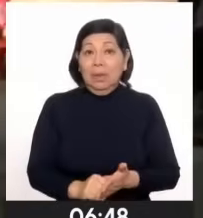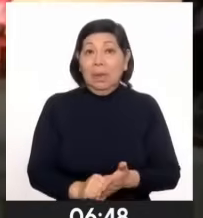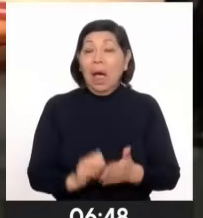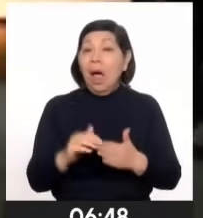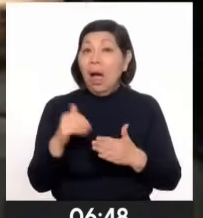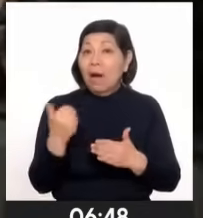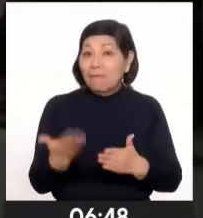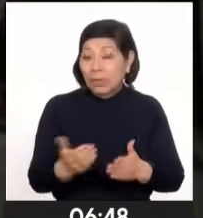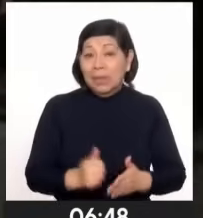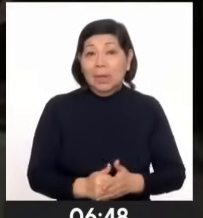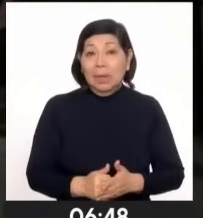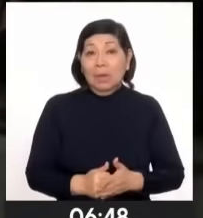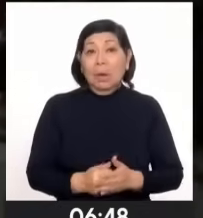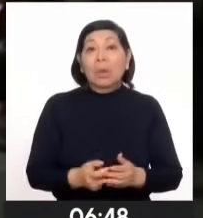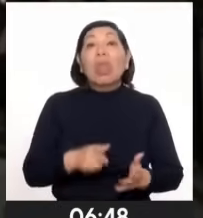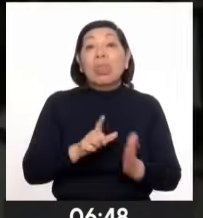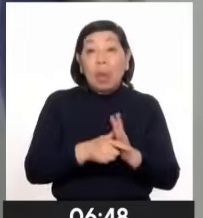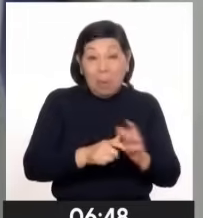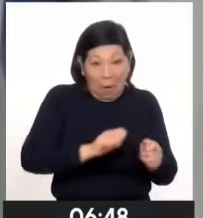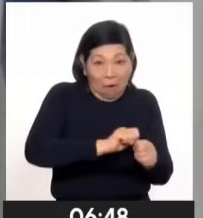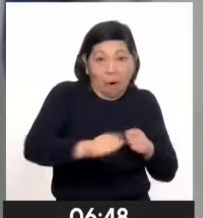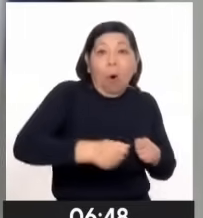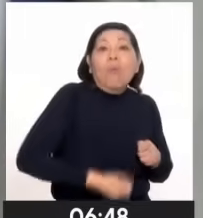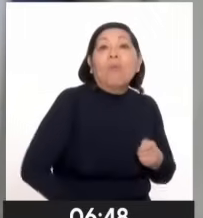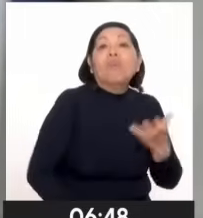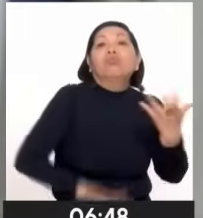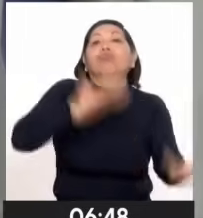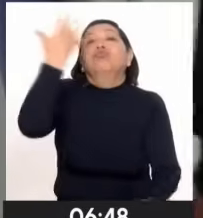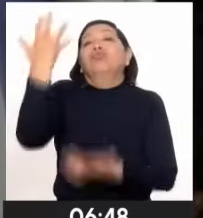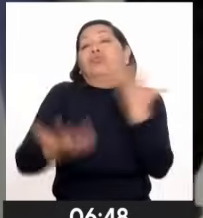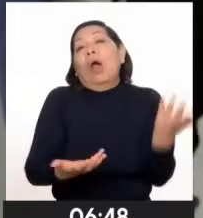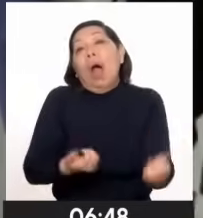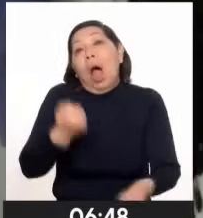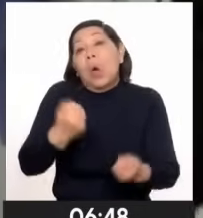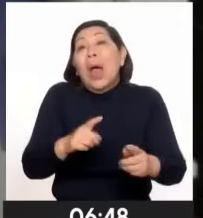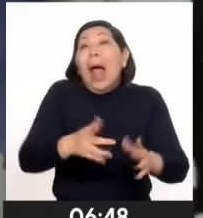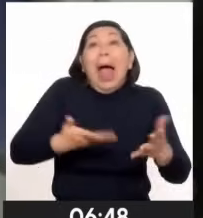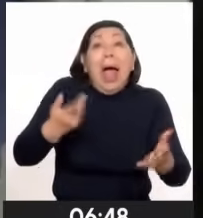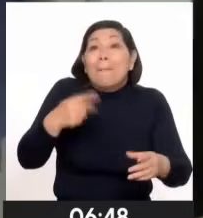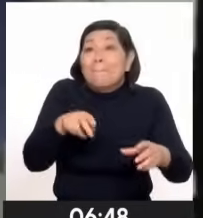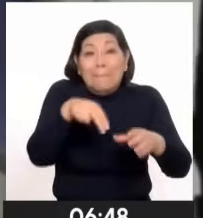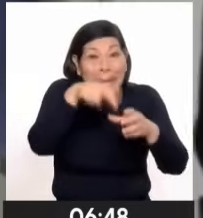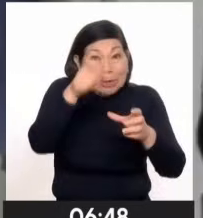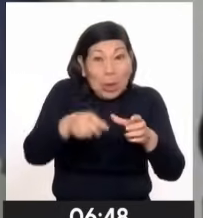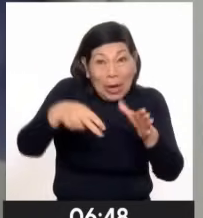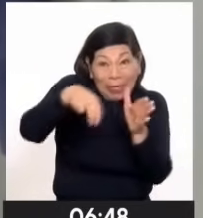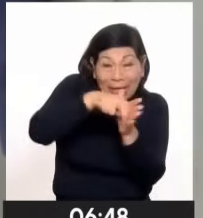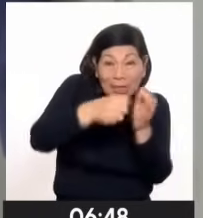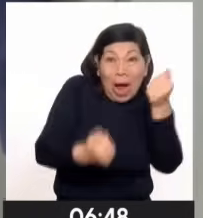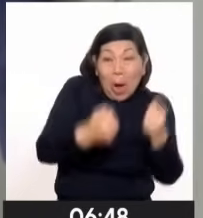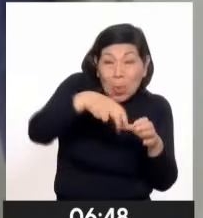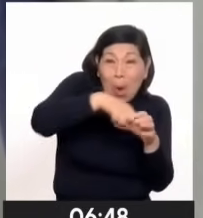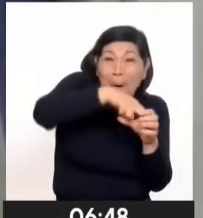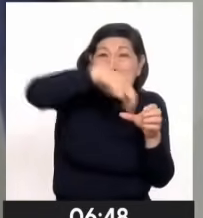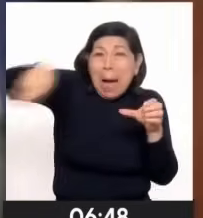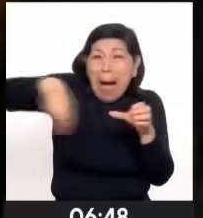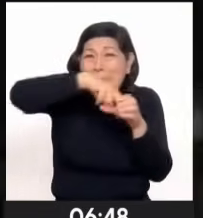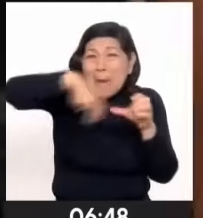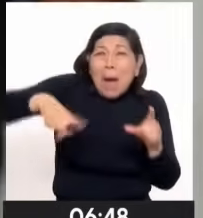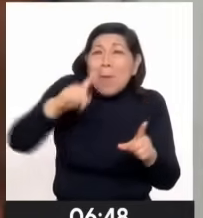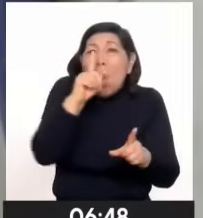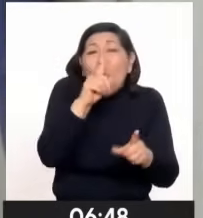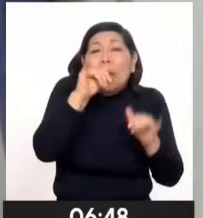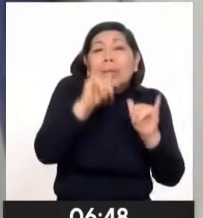externa no y prendieron de prendieron fuego logrando salir algunos Y lamentablemente uno de ellos no logró